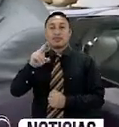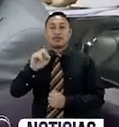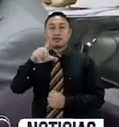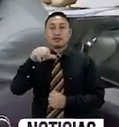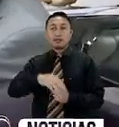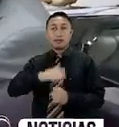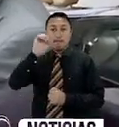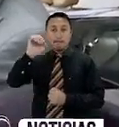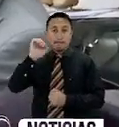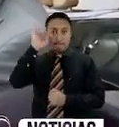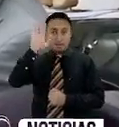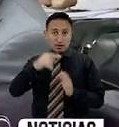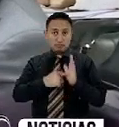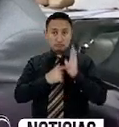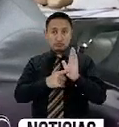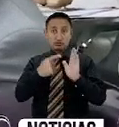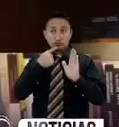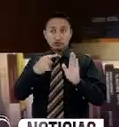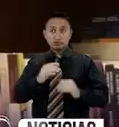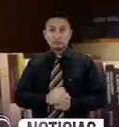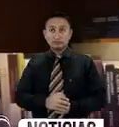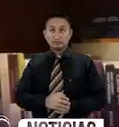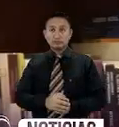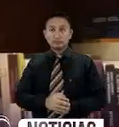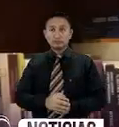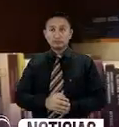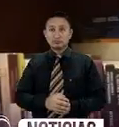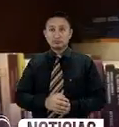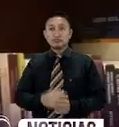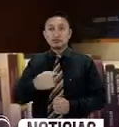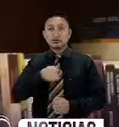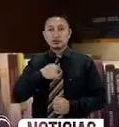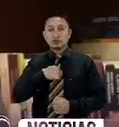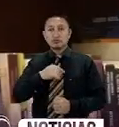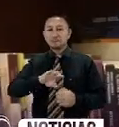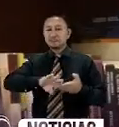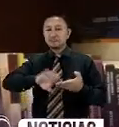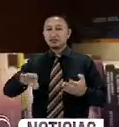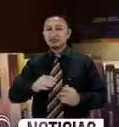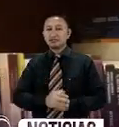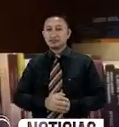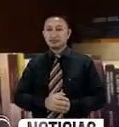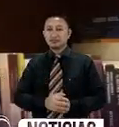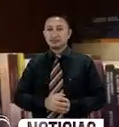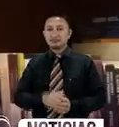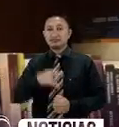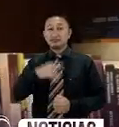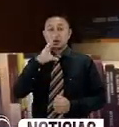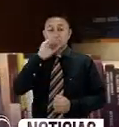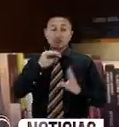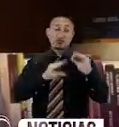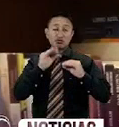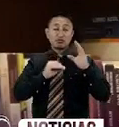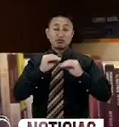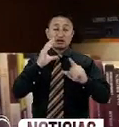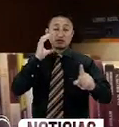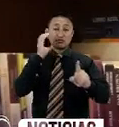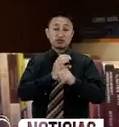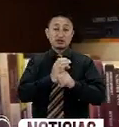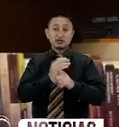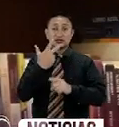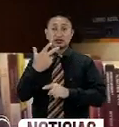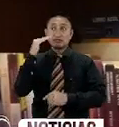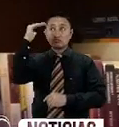video hecho público se muestra resignado hacer separado desprestigiar y difamar y atacar a los tres